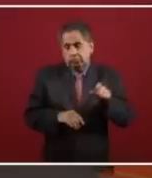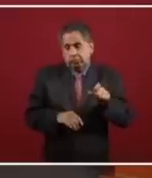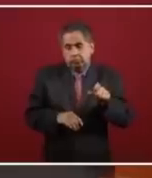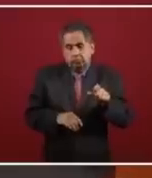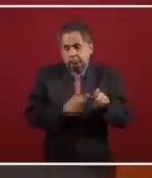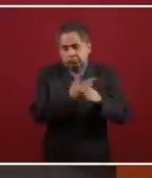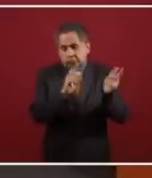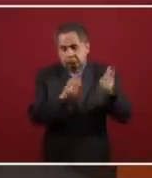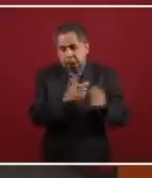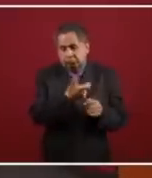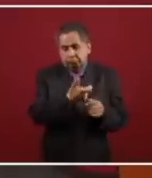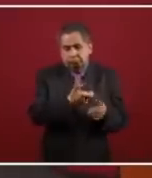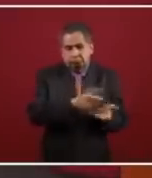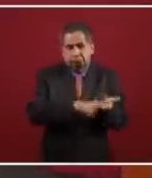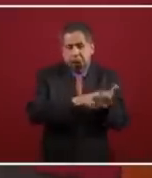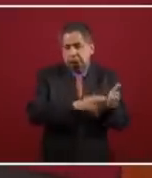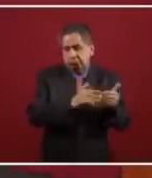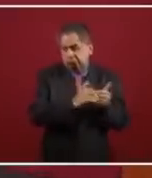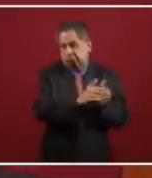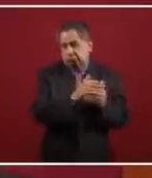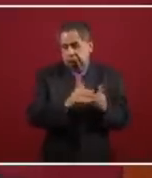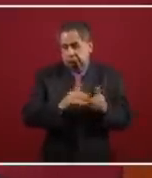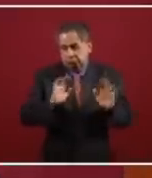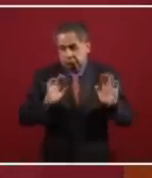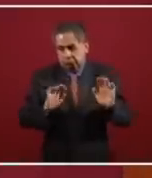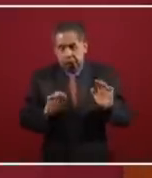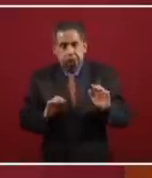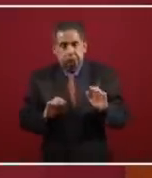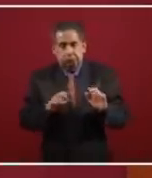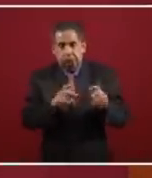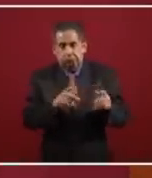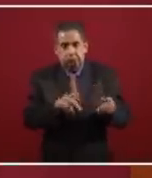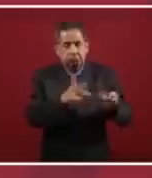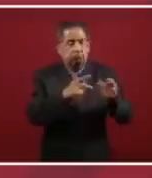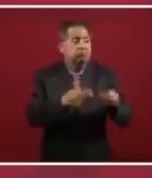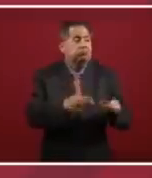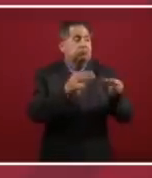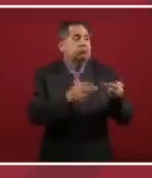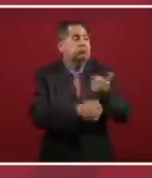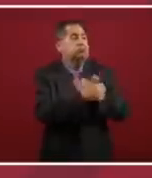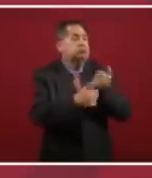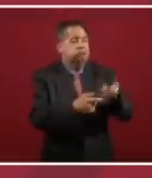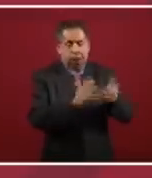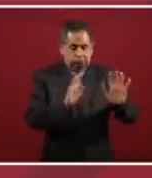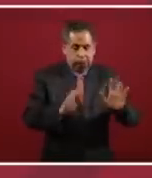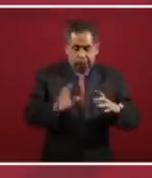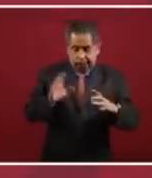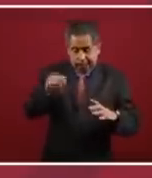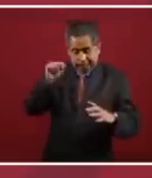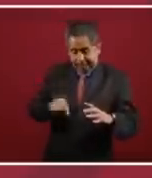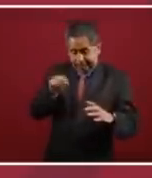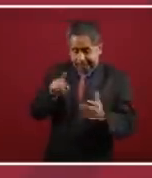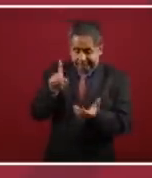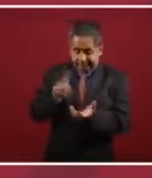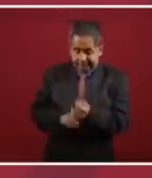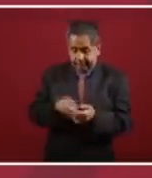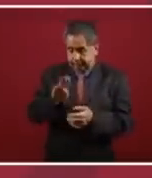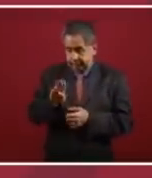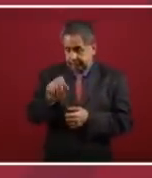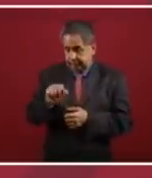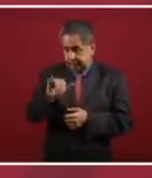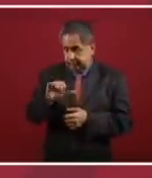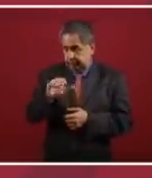estén libres y que se vendan a precio de mercado. Pero lo que está